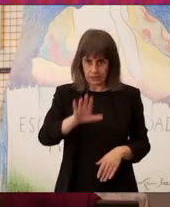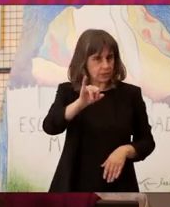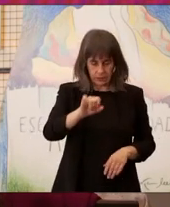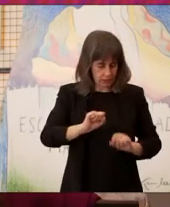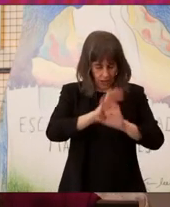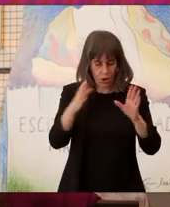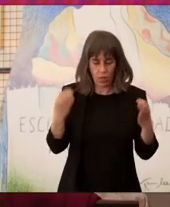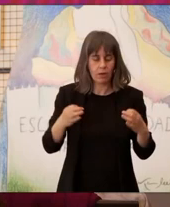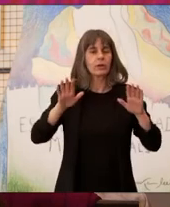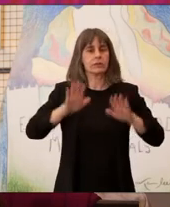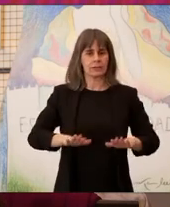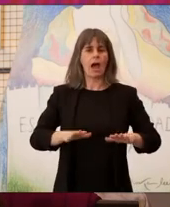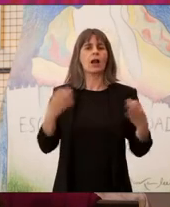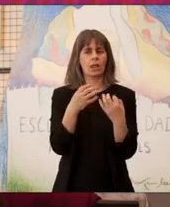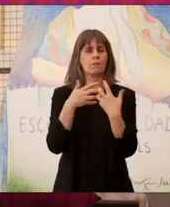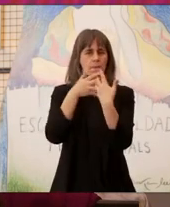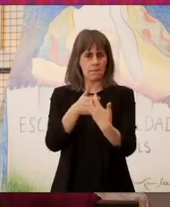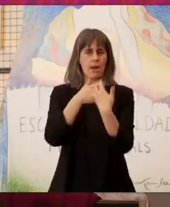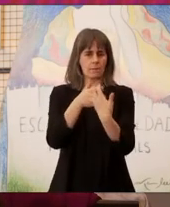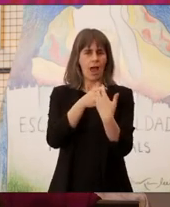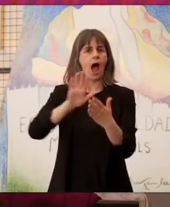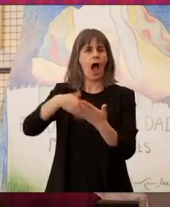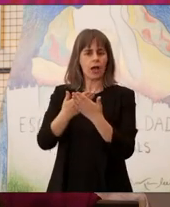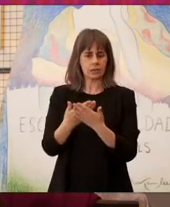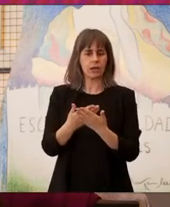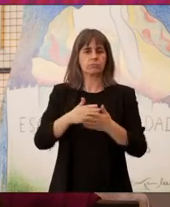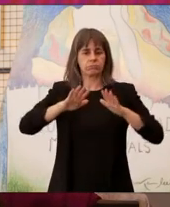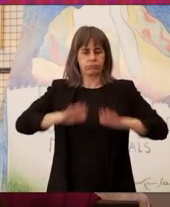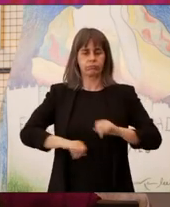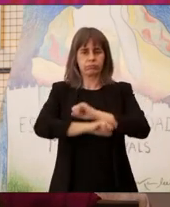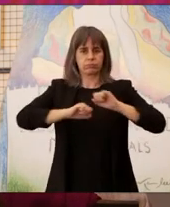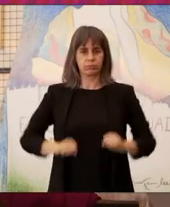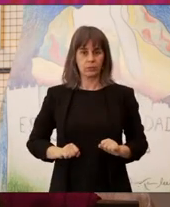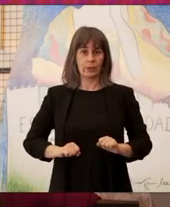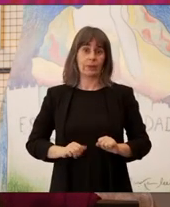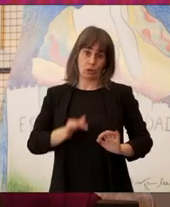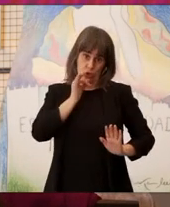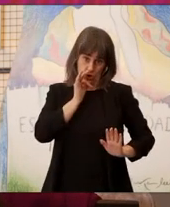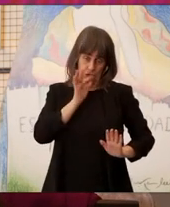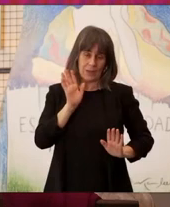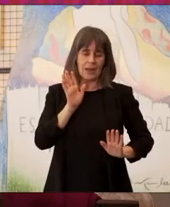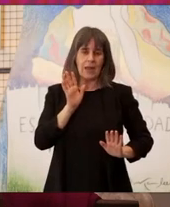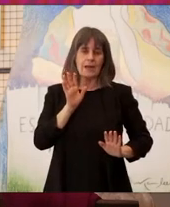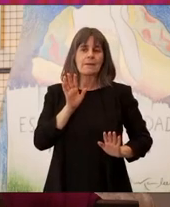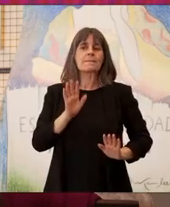y hemos tenido que pelear mucho para estar y aún no estamos al completo pero